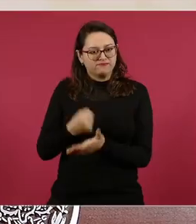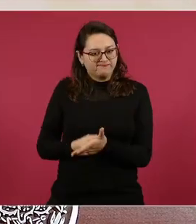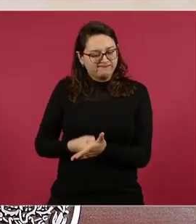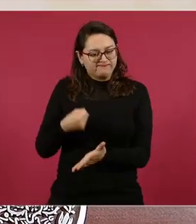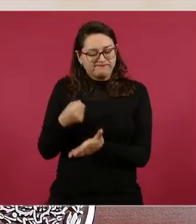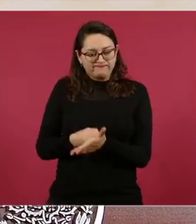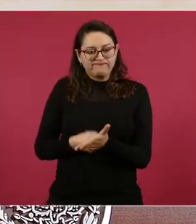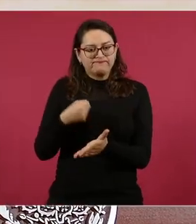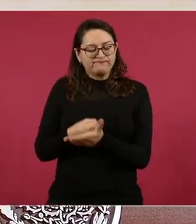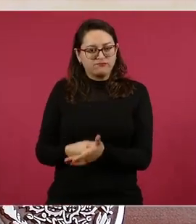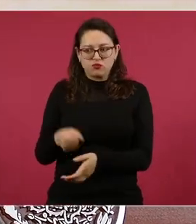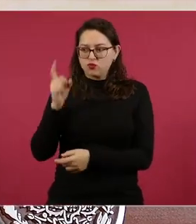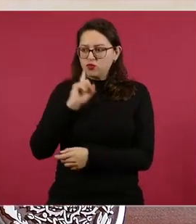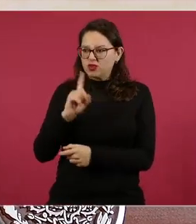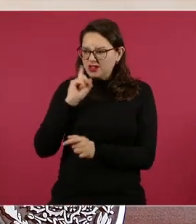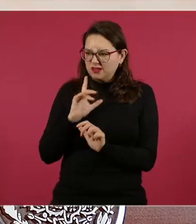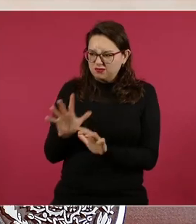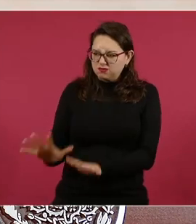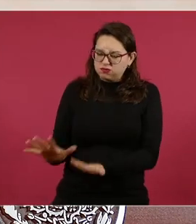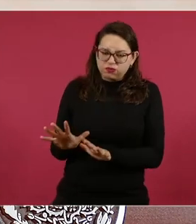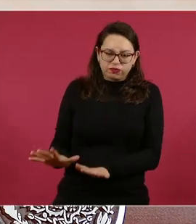independentista,